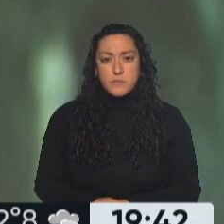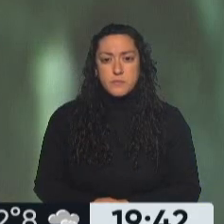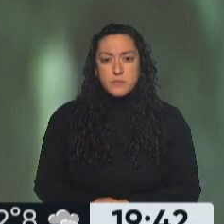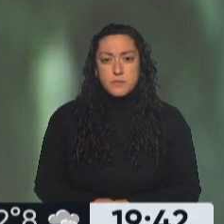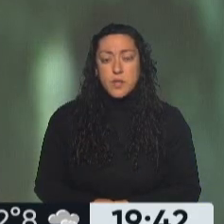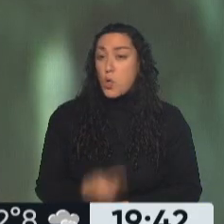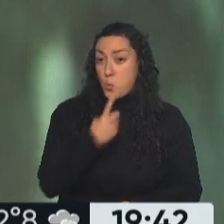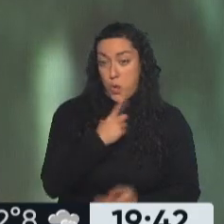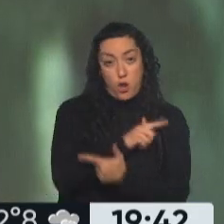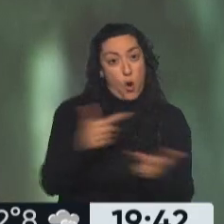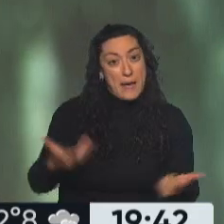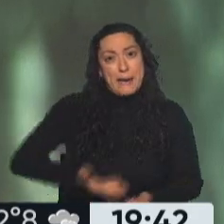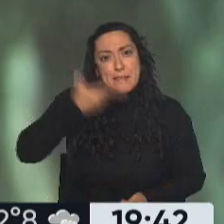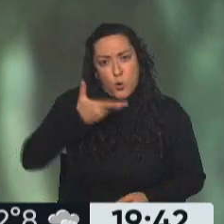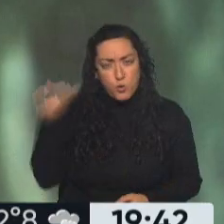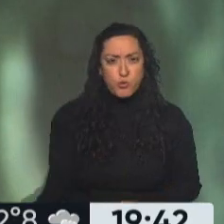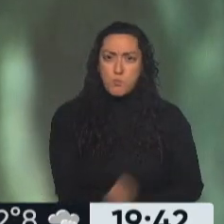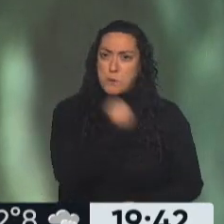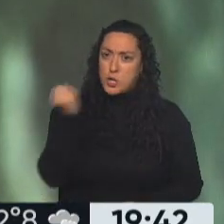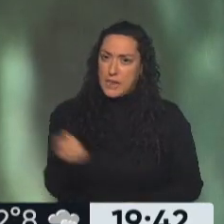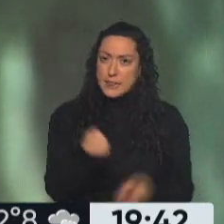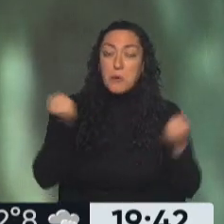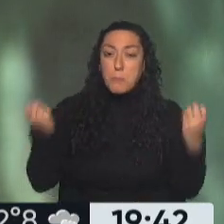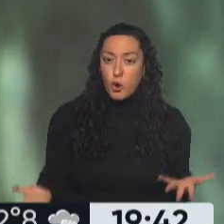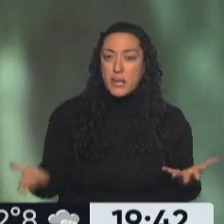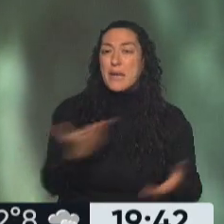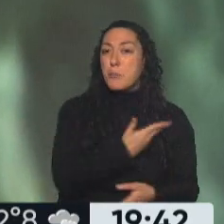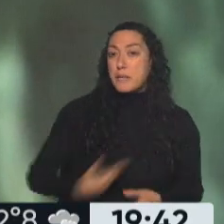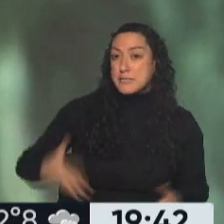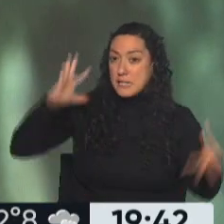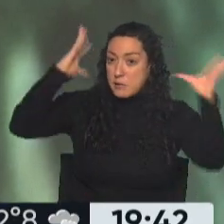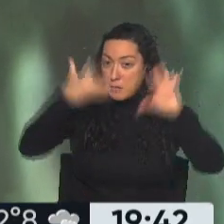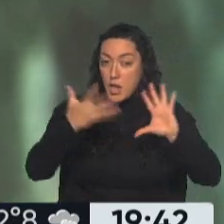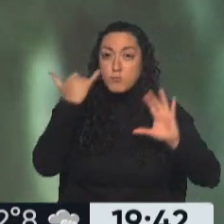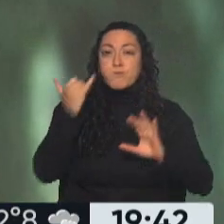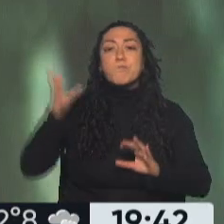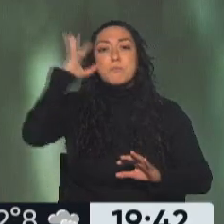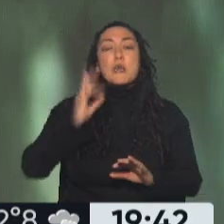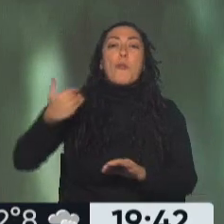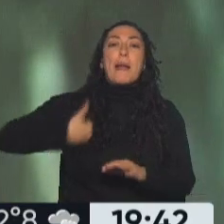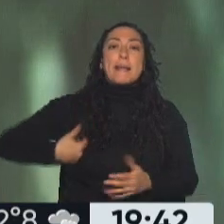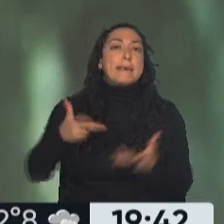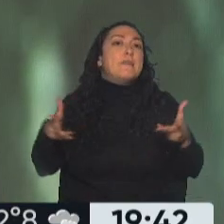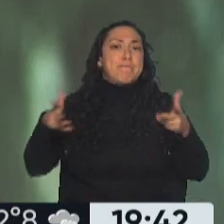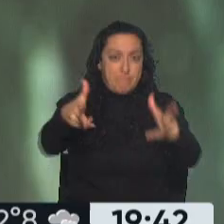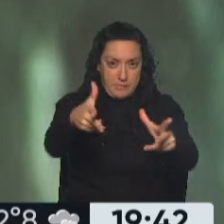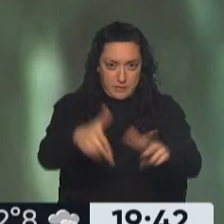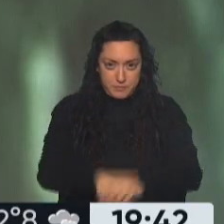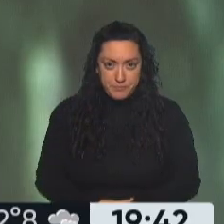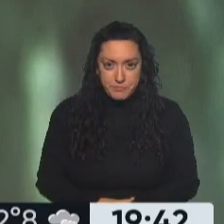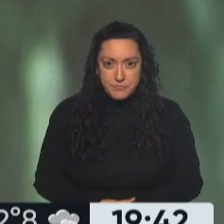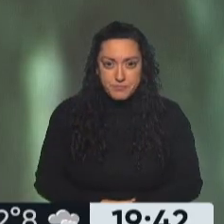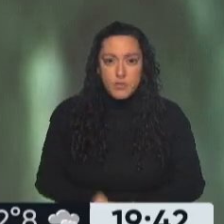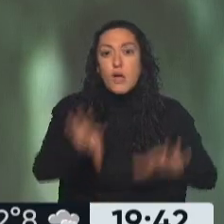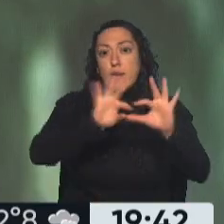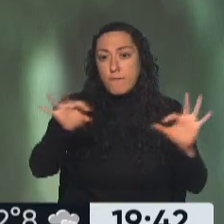Sin duda es un discurso que ha sido muy importante porque el presidente Milei ha asentado la posición de la República Argentina, ha dejado